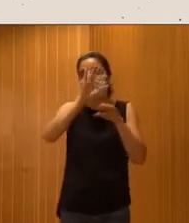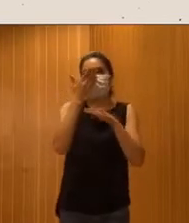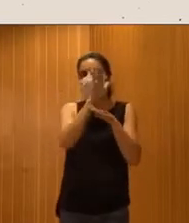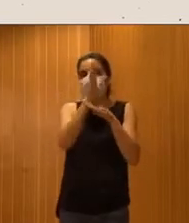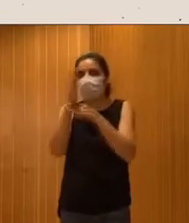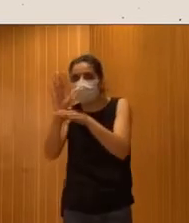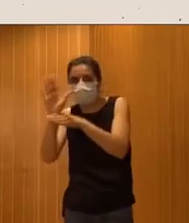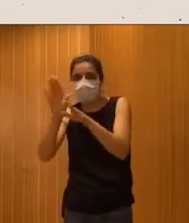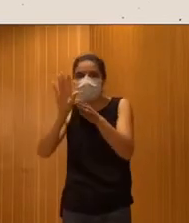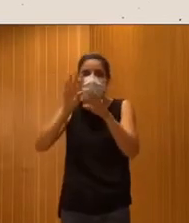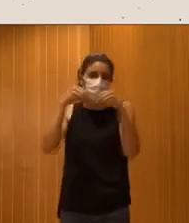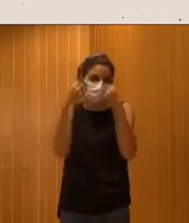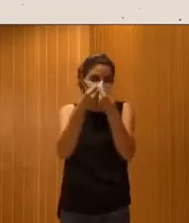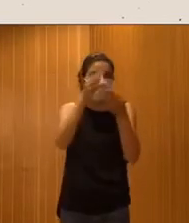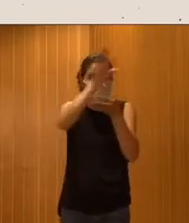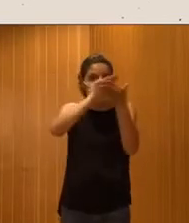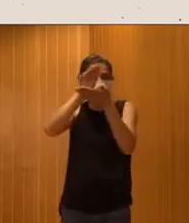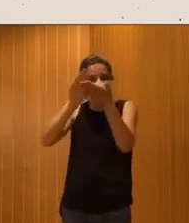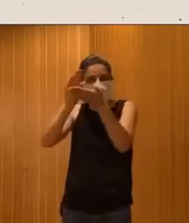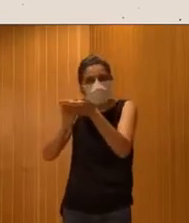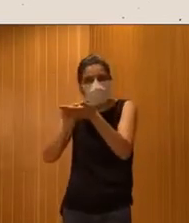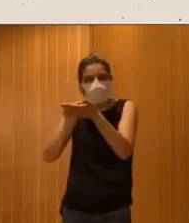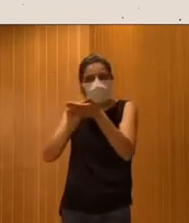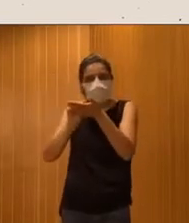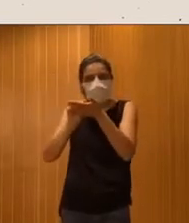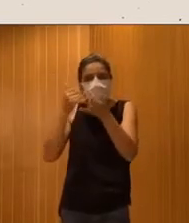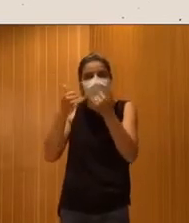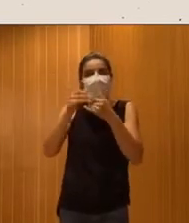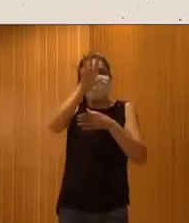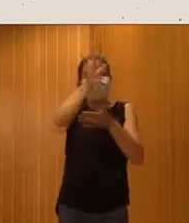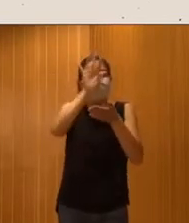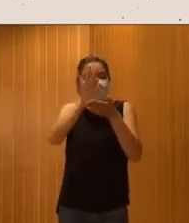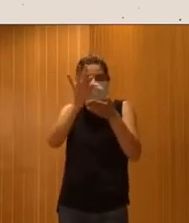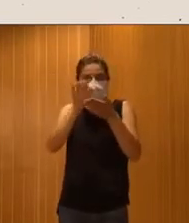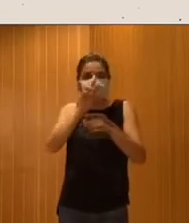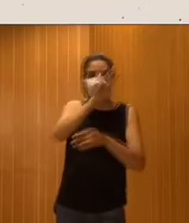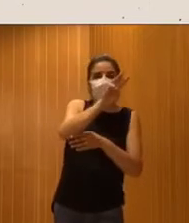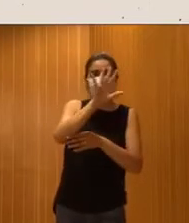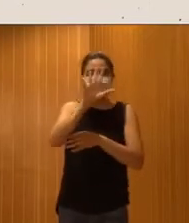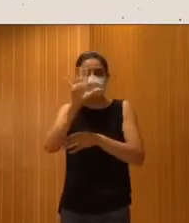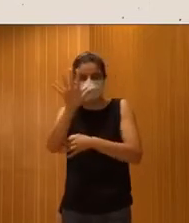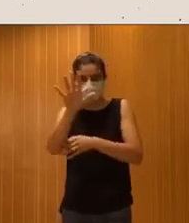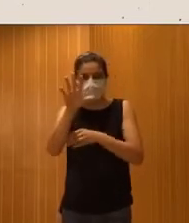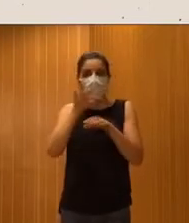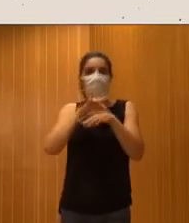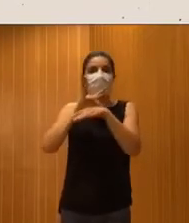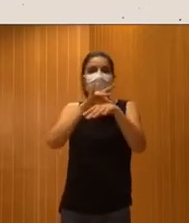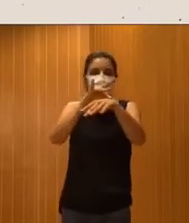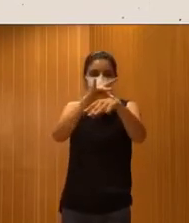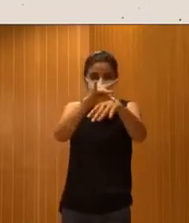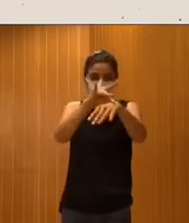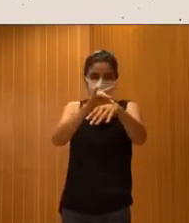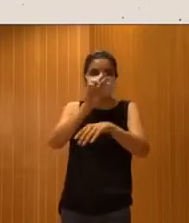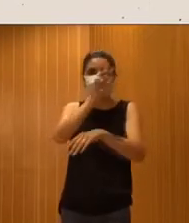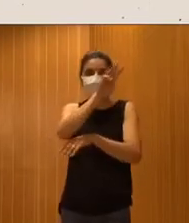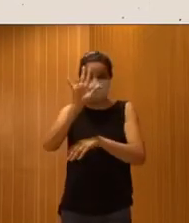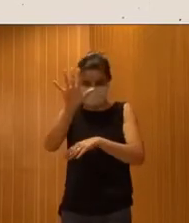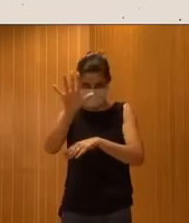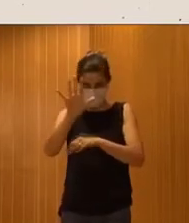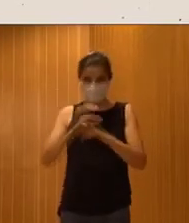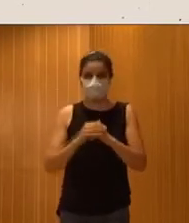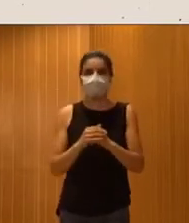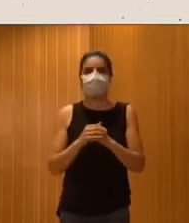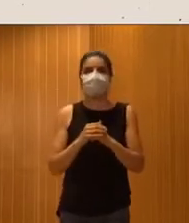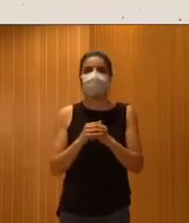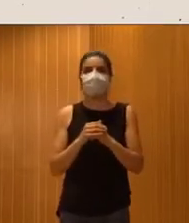que contenían estos ítems, nos encontramos 35 guías de prescripción de psicofármacos, 35